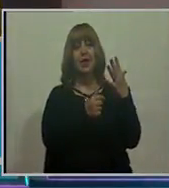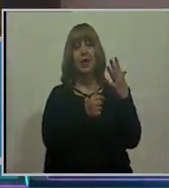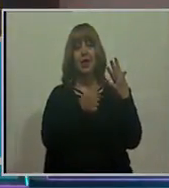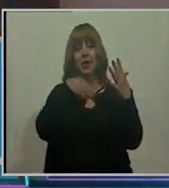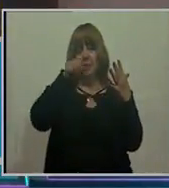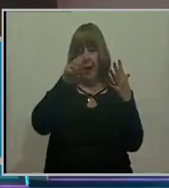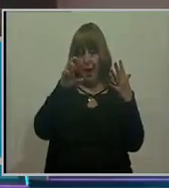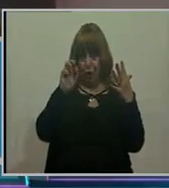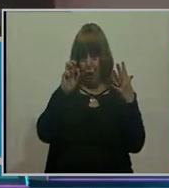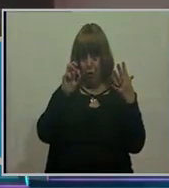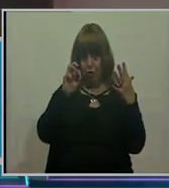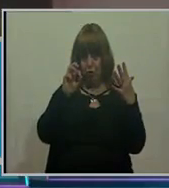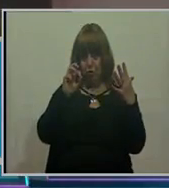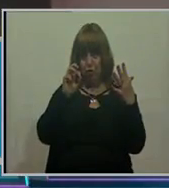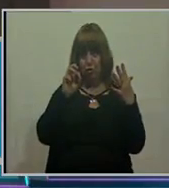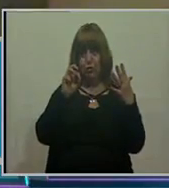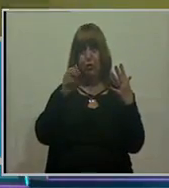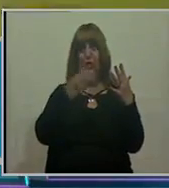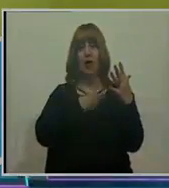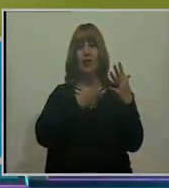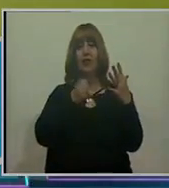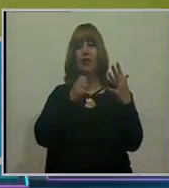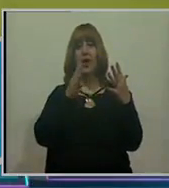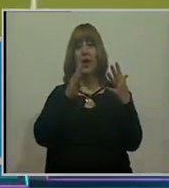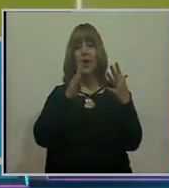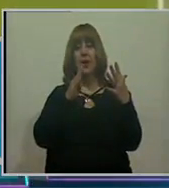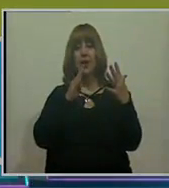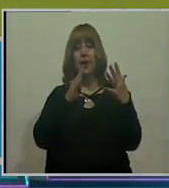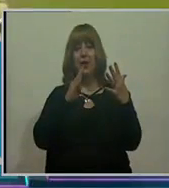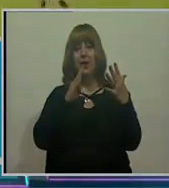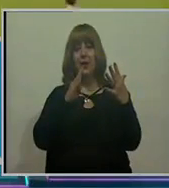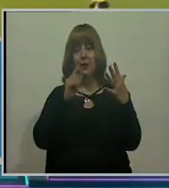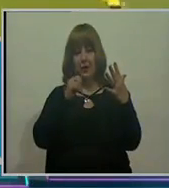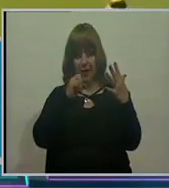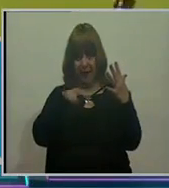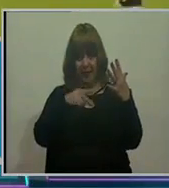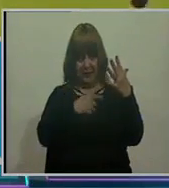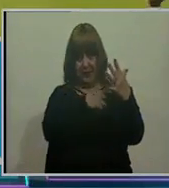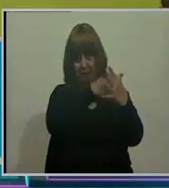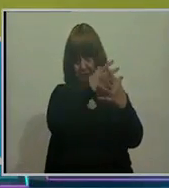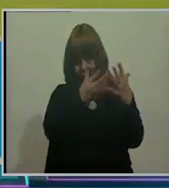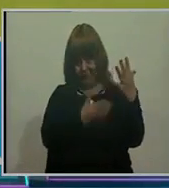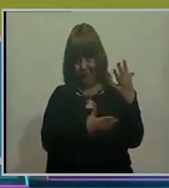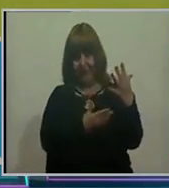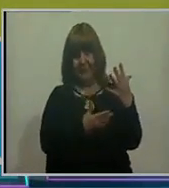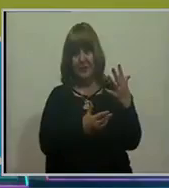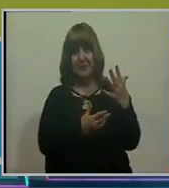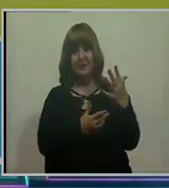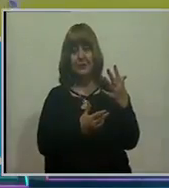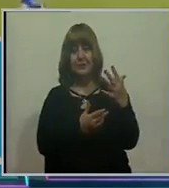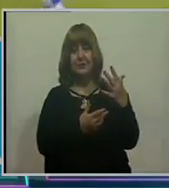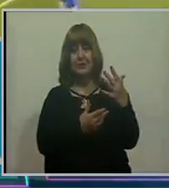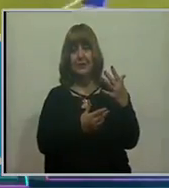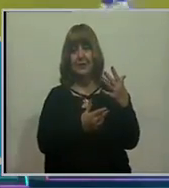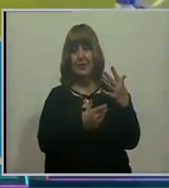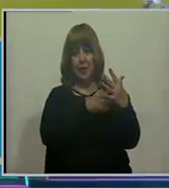Marco Fabián. ¿No te querías llamar de otra manera? Sí, pero me quiero llamar Robinson Robles y que me digan Tecatito.